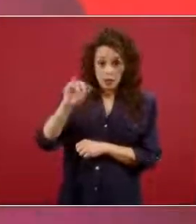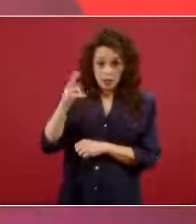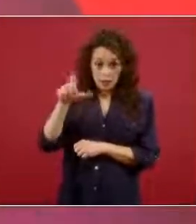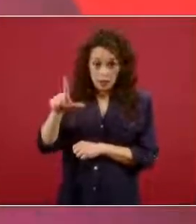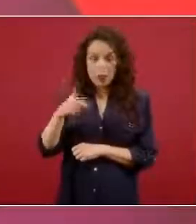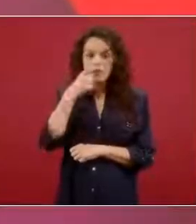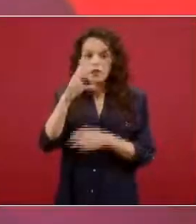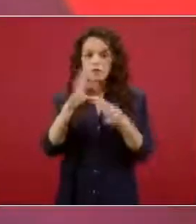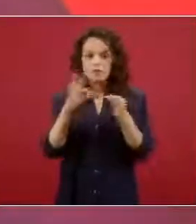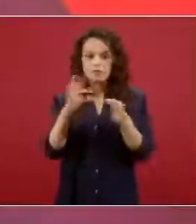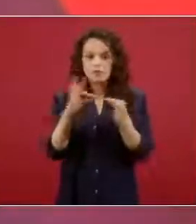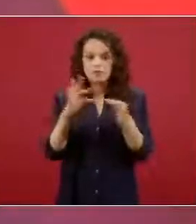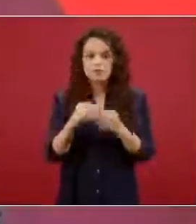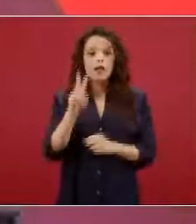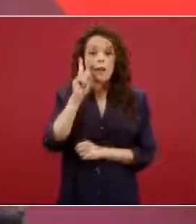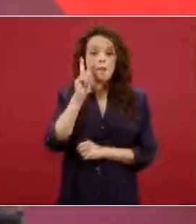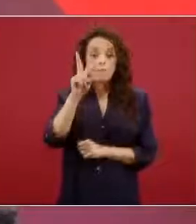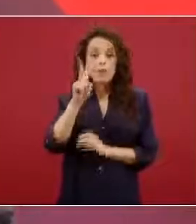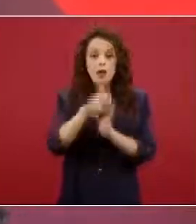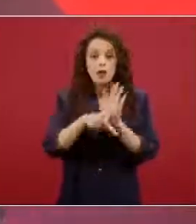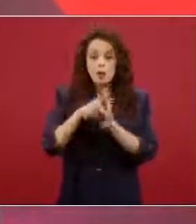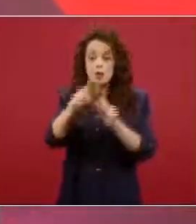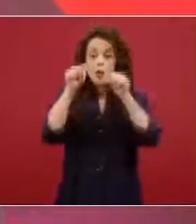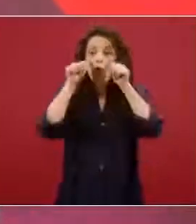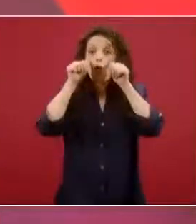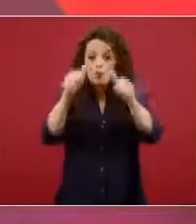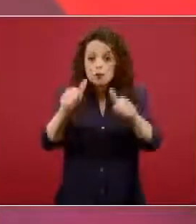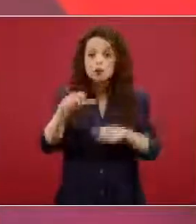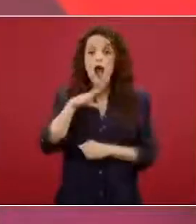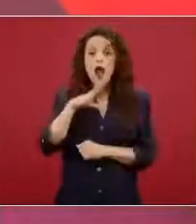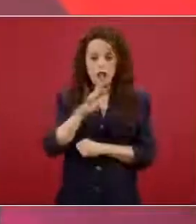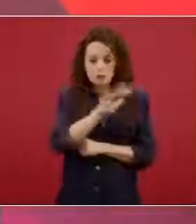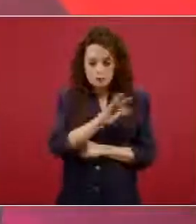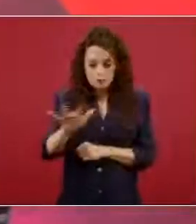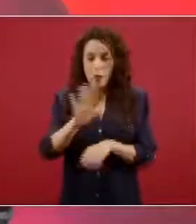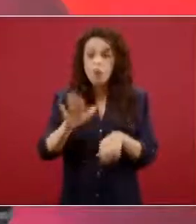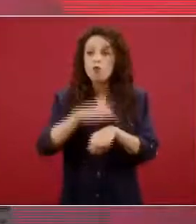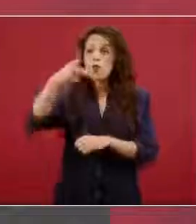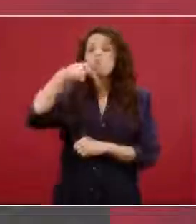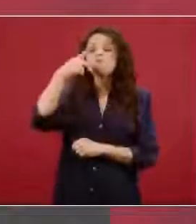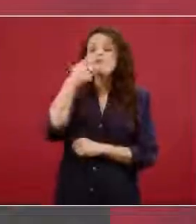lo siguiente. Les pido presten atención, está subtitulado, está en inglés,